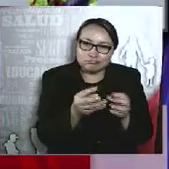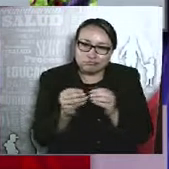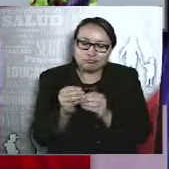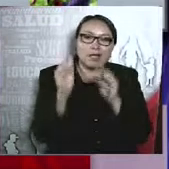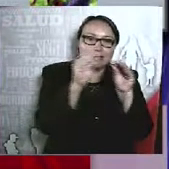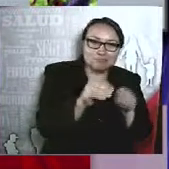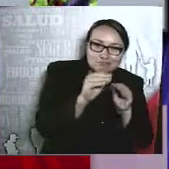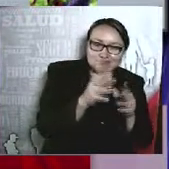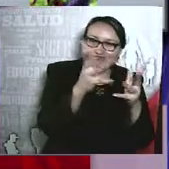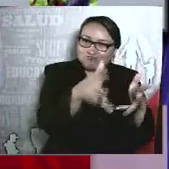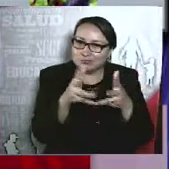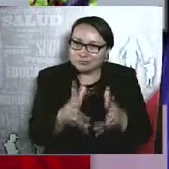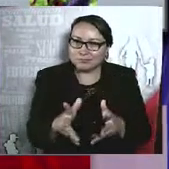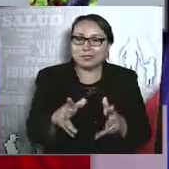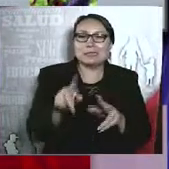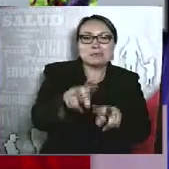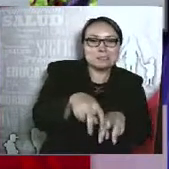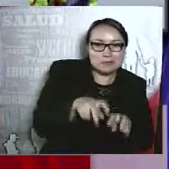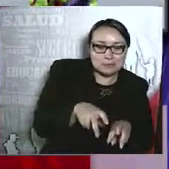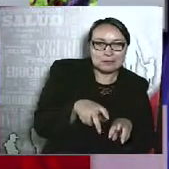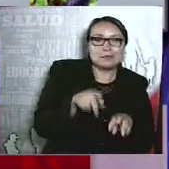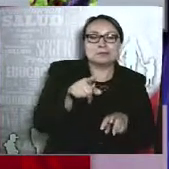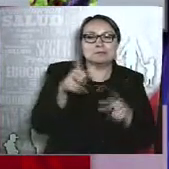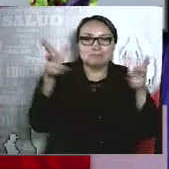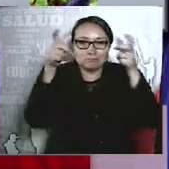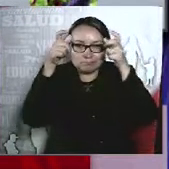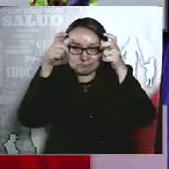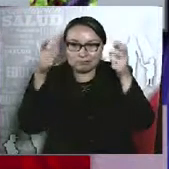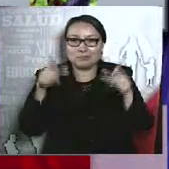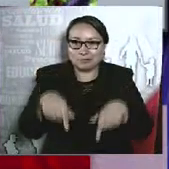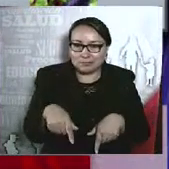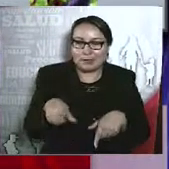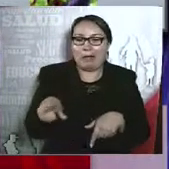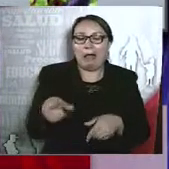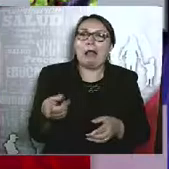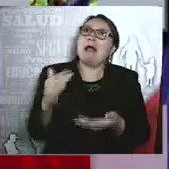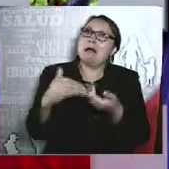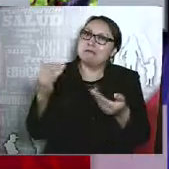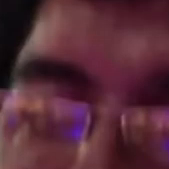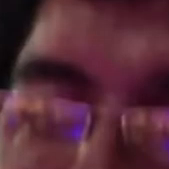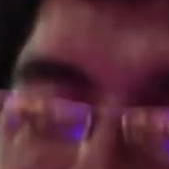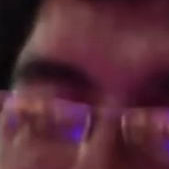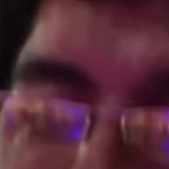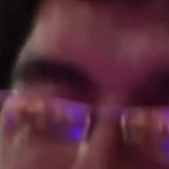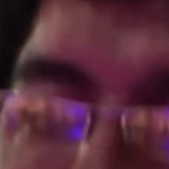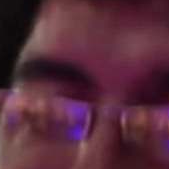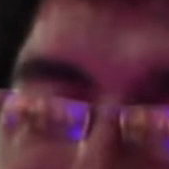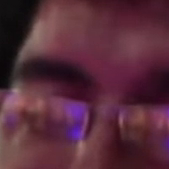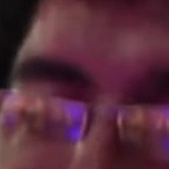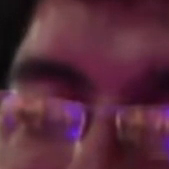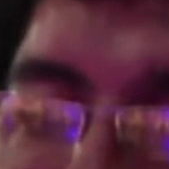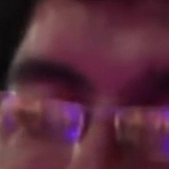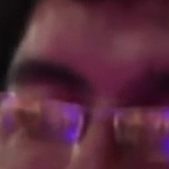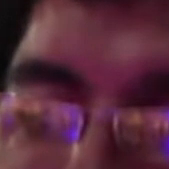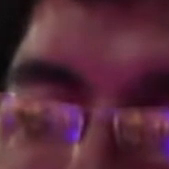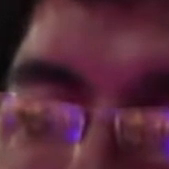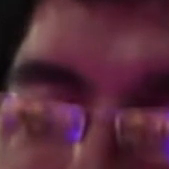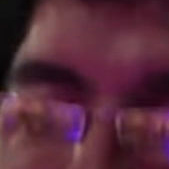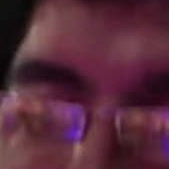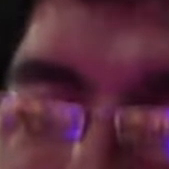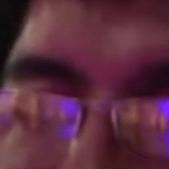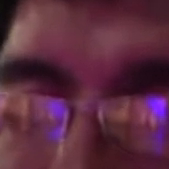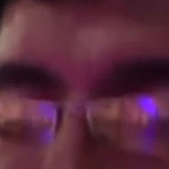tareas agropecuarias, reciban un enganche en temas de reintegración y puedan más fácil incorporarse a mercados laborales. Tenemos